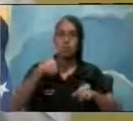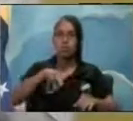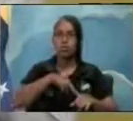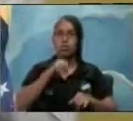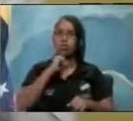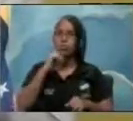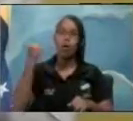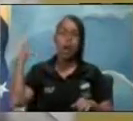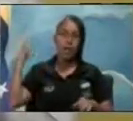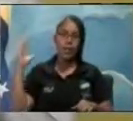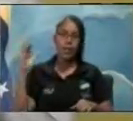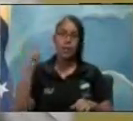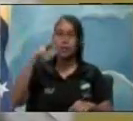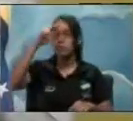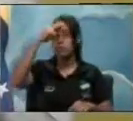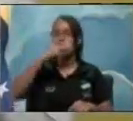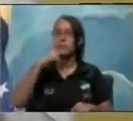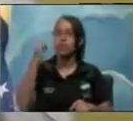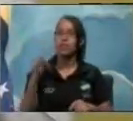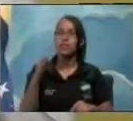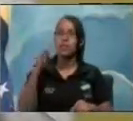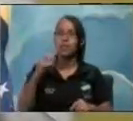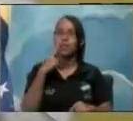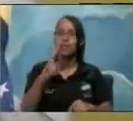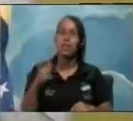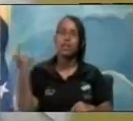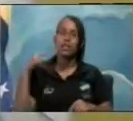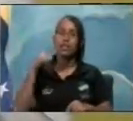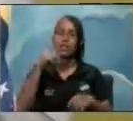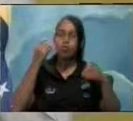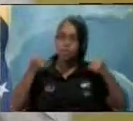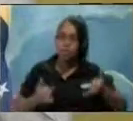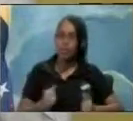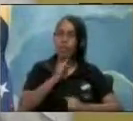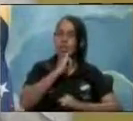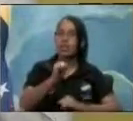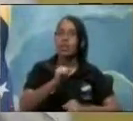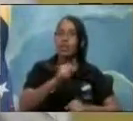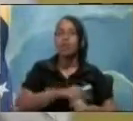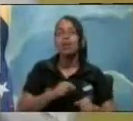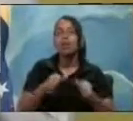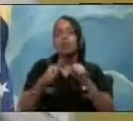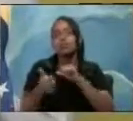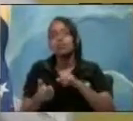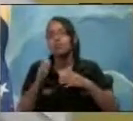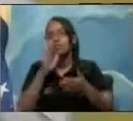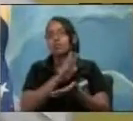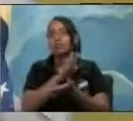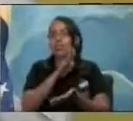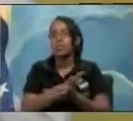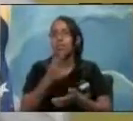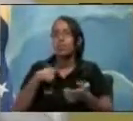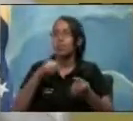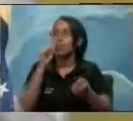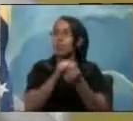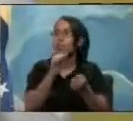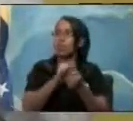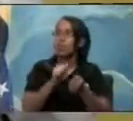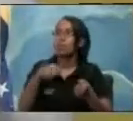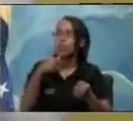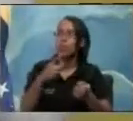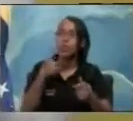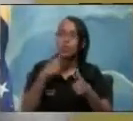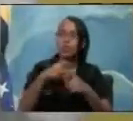bautista. Papá siempre dice que él tenía un hijo que era bautista. Ah, sí. me la daba de muy duro así, cuando los